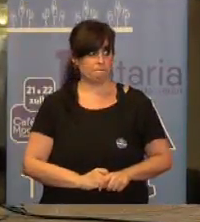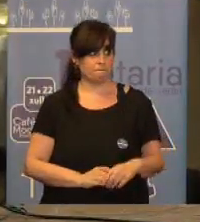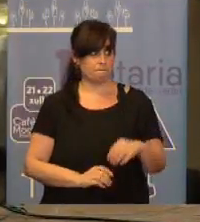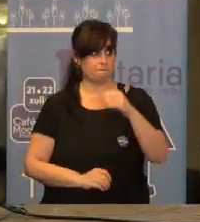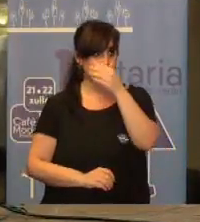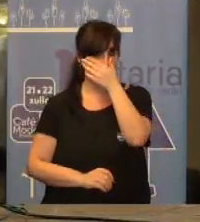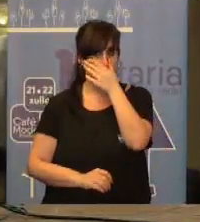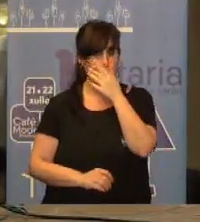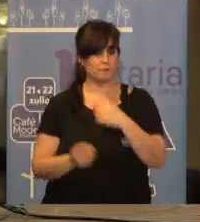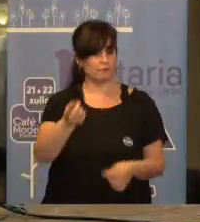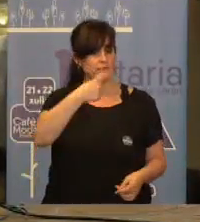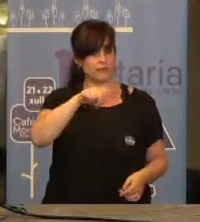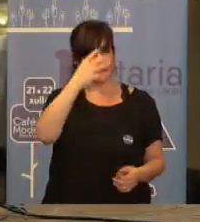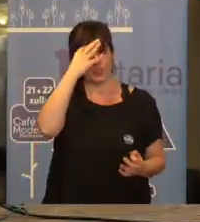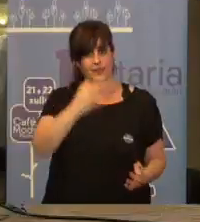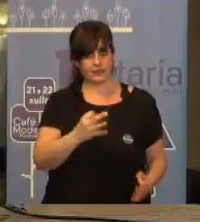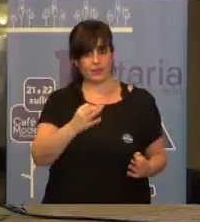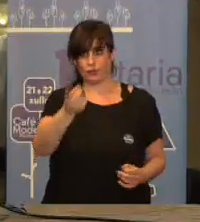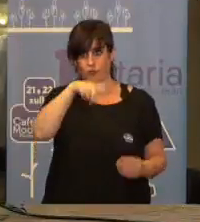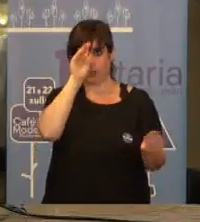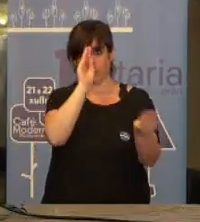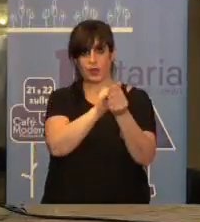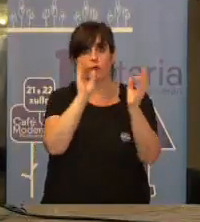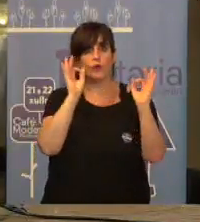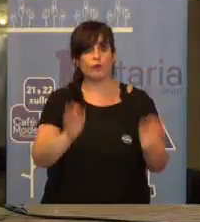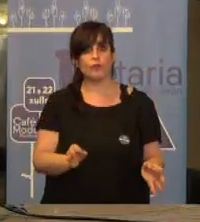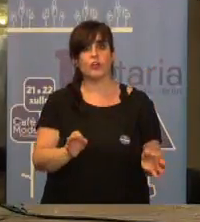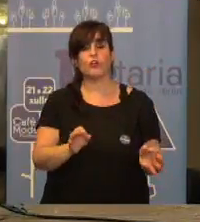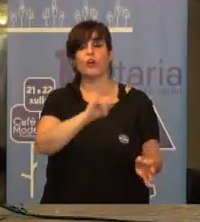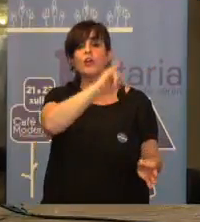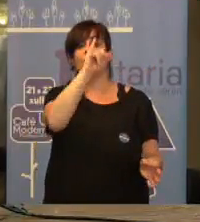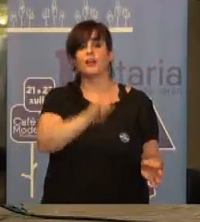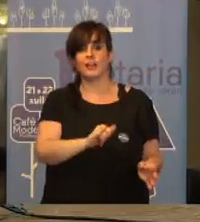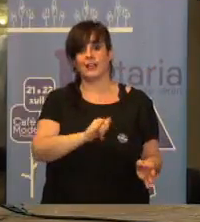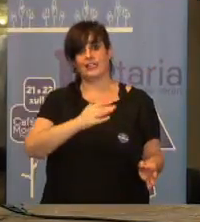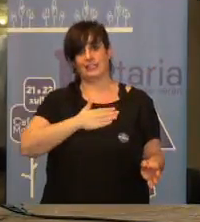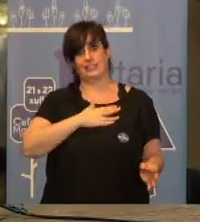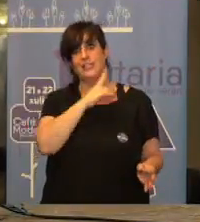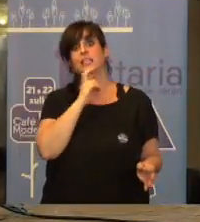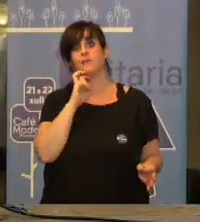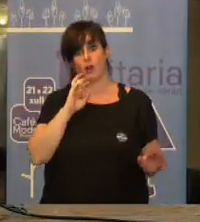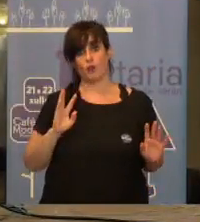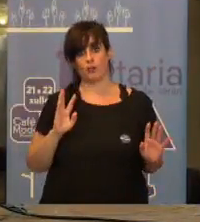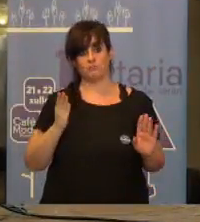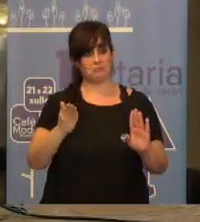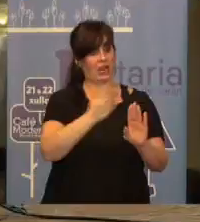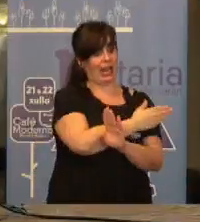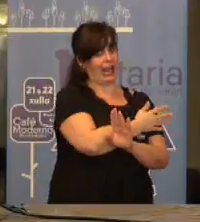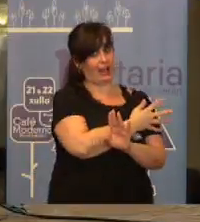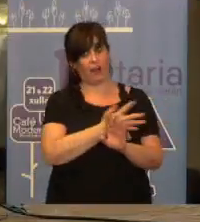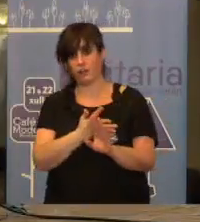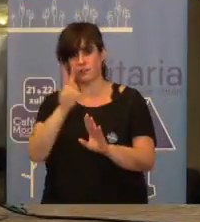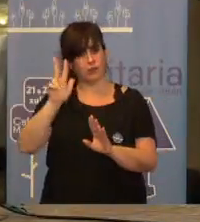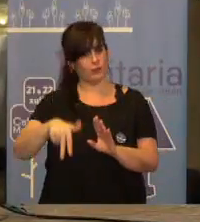Asistimos, eu creo, e estaredes de acordo comigo, a unha crisis democrática, de valores, civilizatoria, sin precedentes, non? E